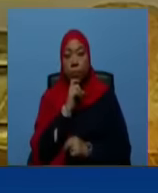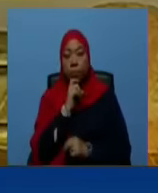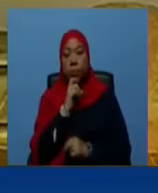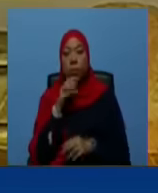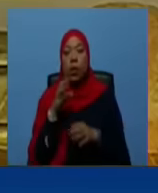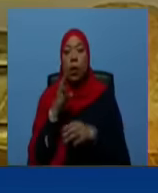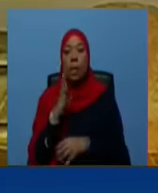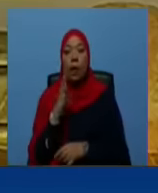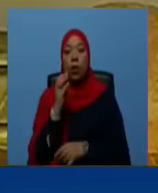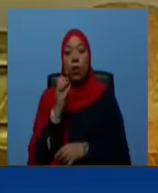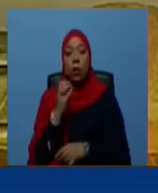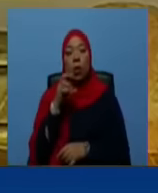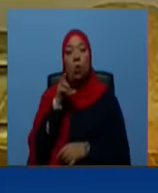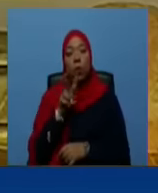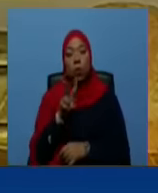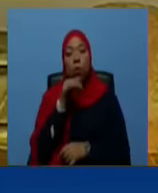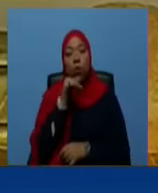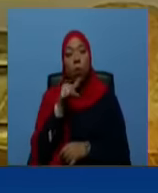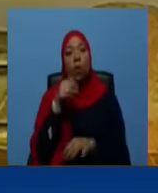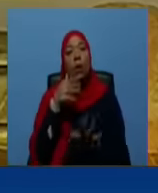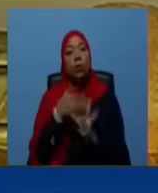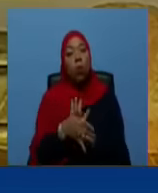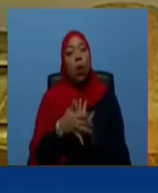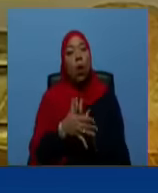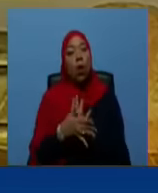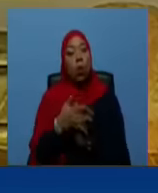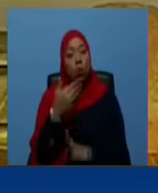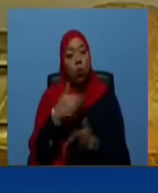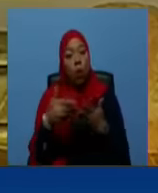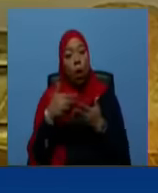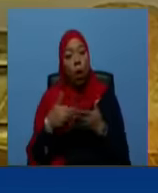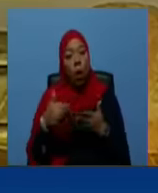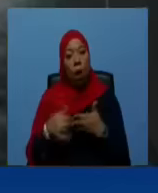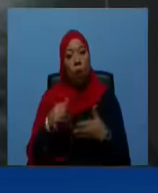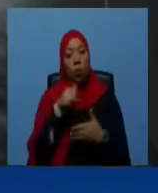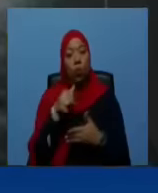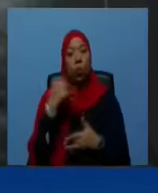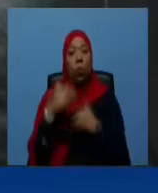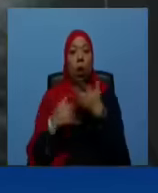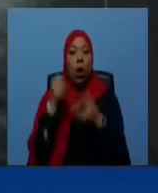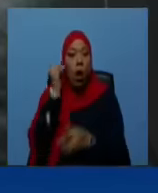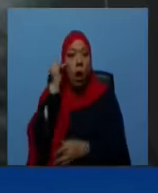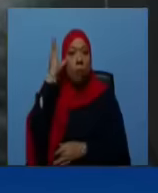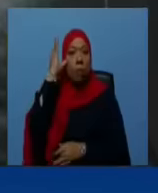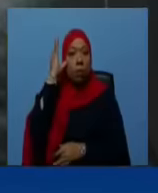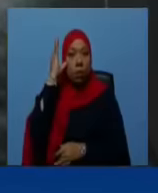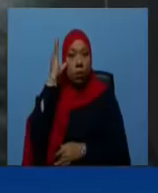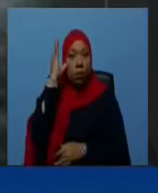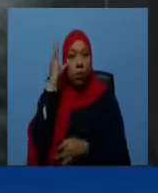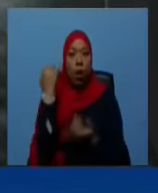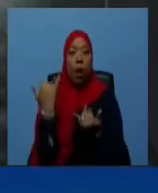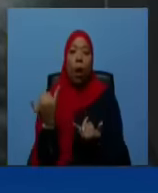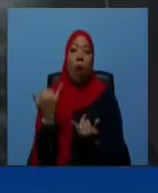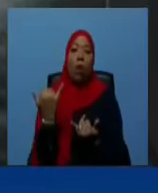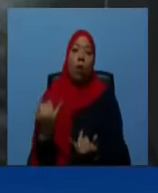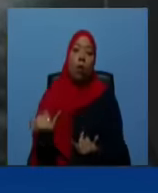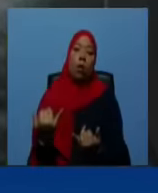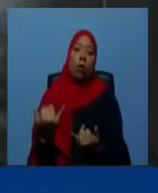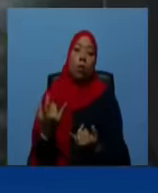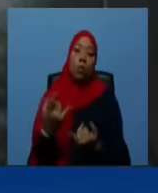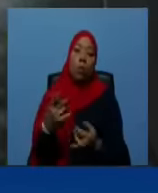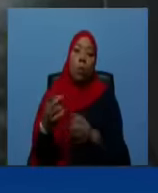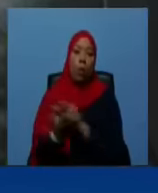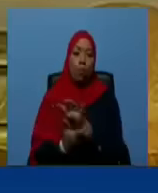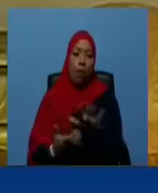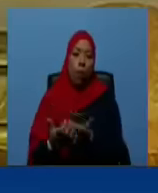Central tome nota sobre ese detalle, la capacidad para pasar momentos de alto